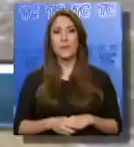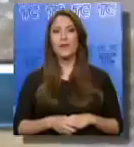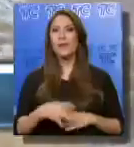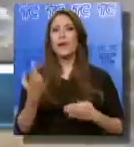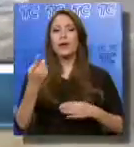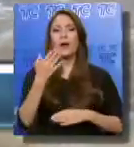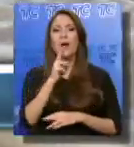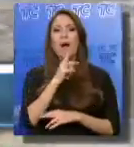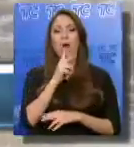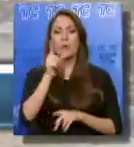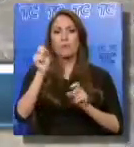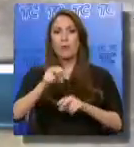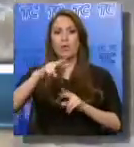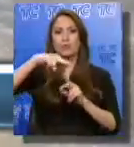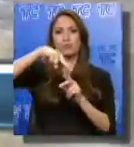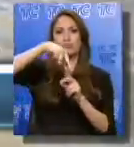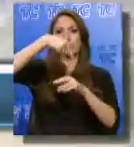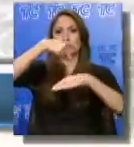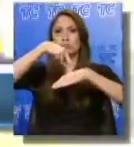Acrobacias acuáticas de gran impacto.